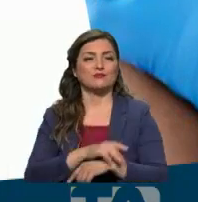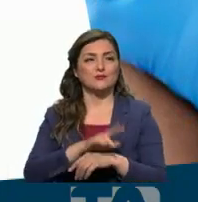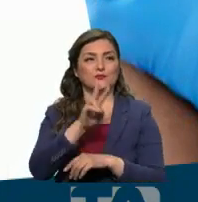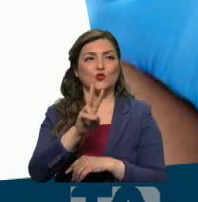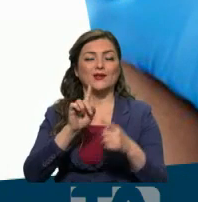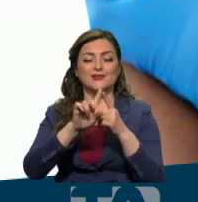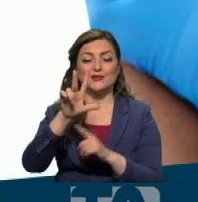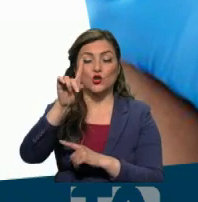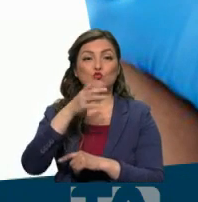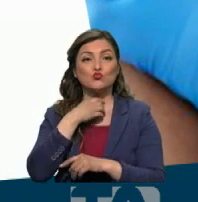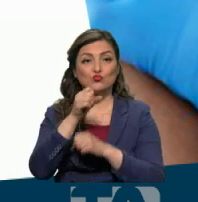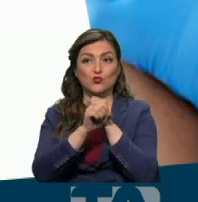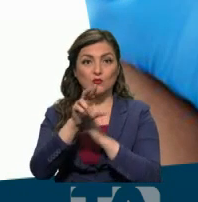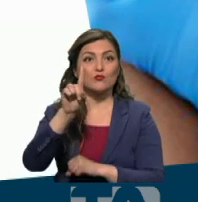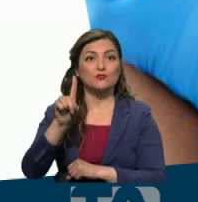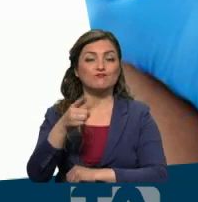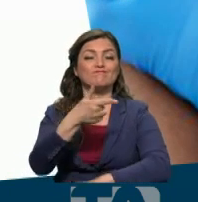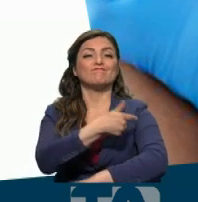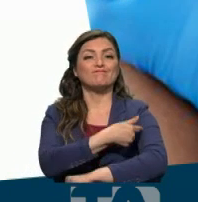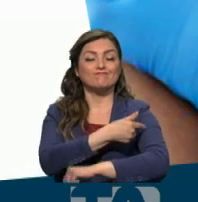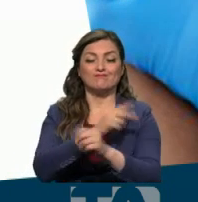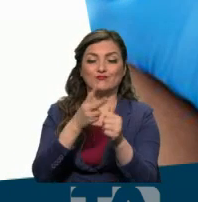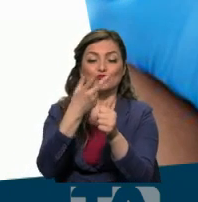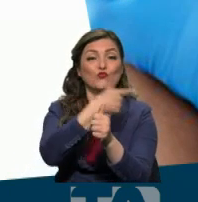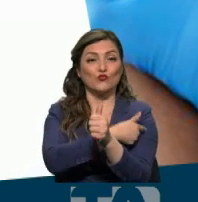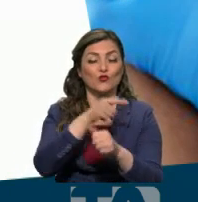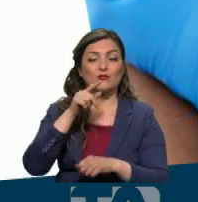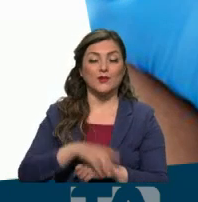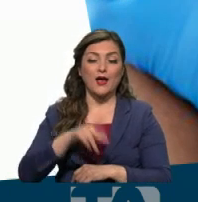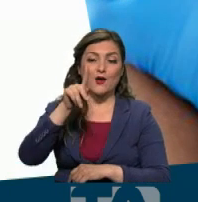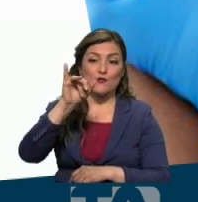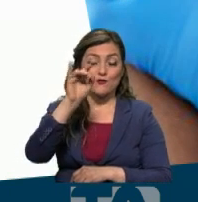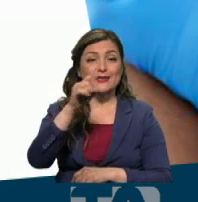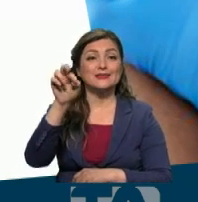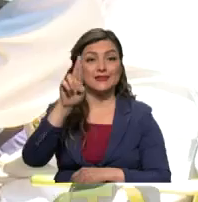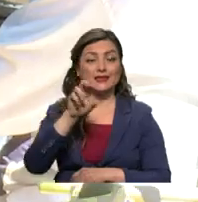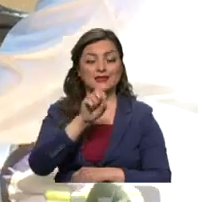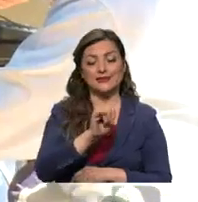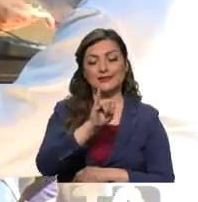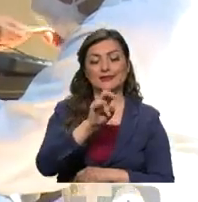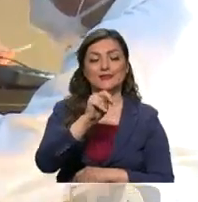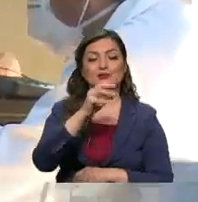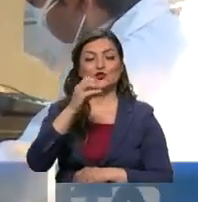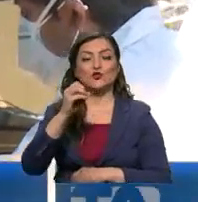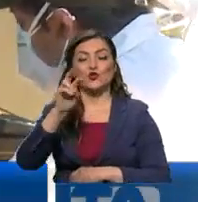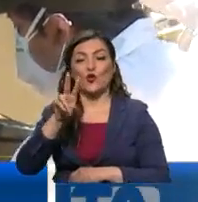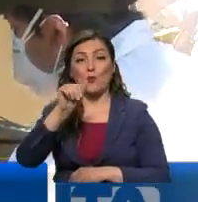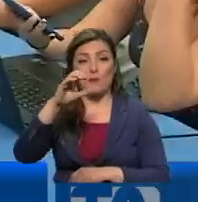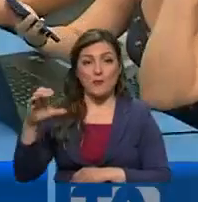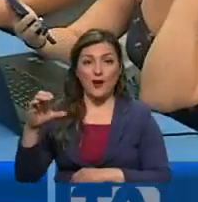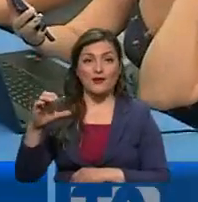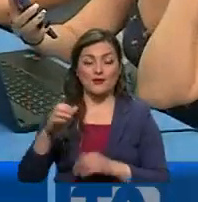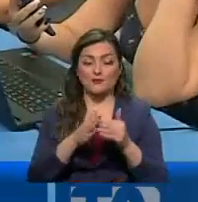y 31 de agosto de 2021 se inyectarán las segundas dosis de la vacuna Pfizer y Sinovac en cumplimiento del intervalo